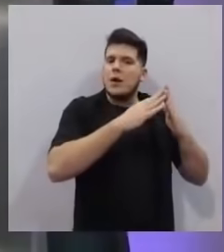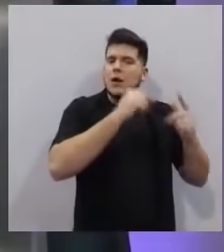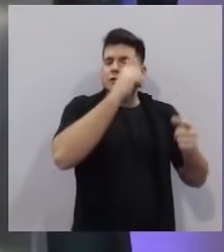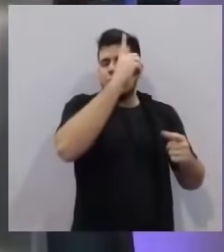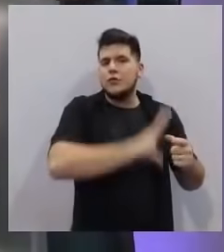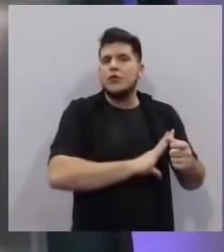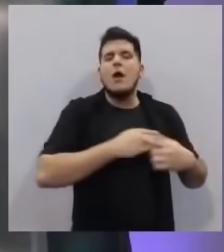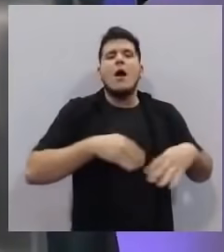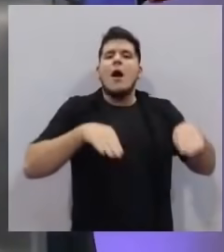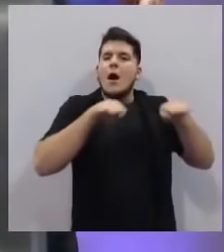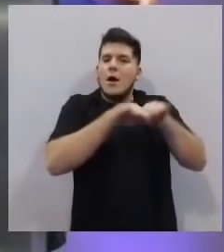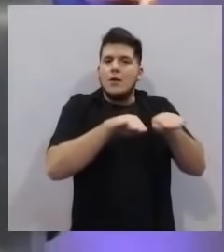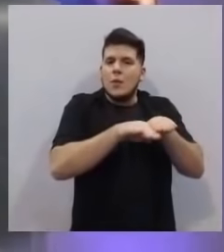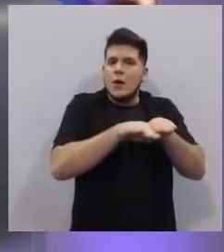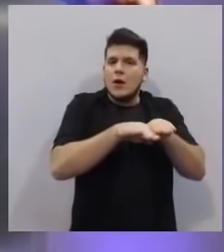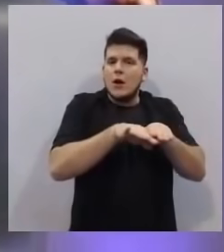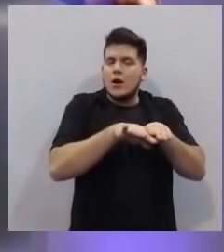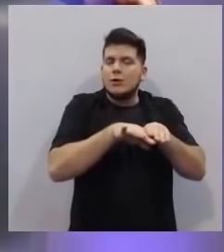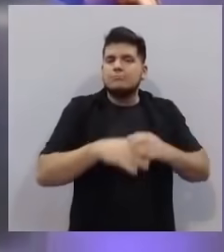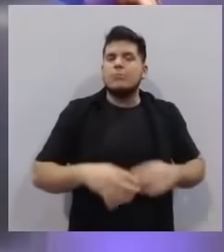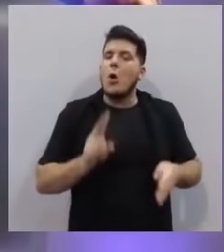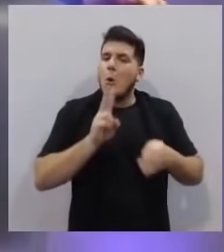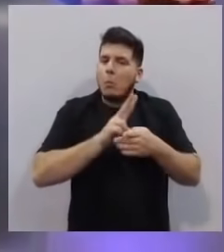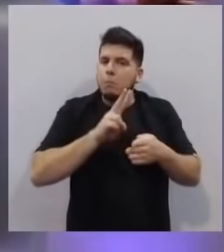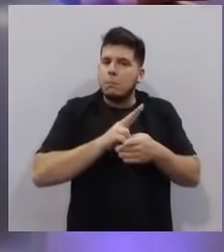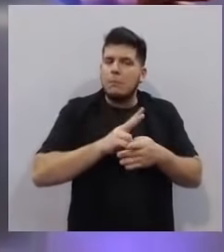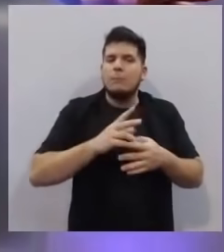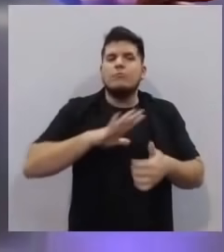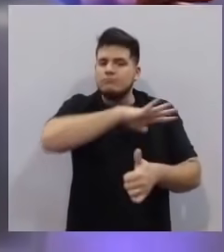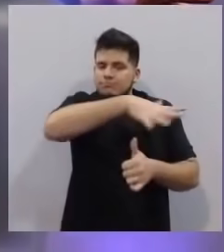la palabra pródigo significa el qué